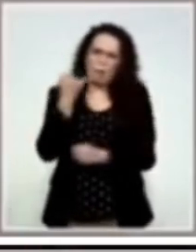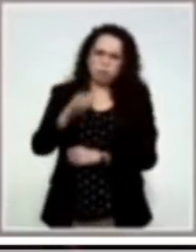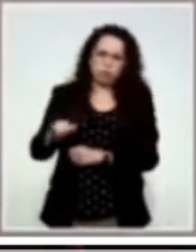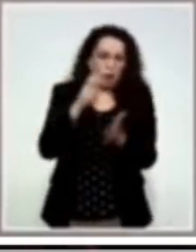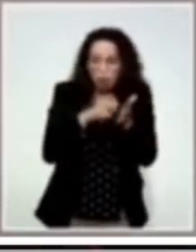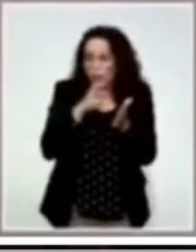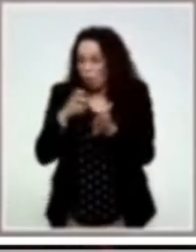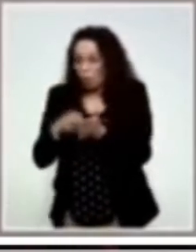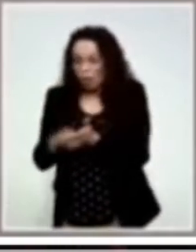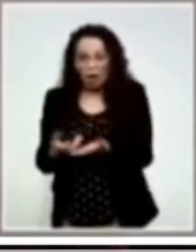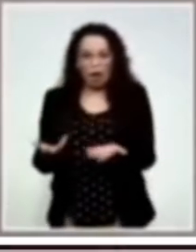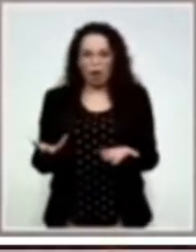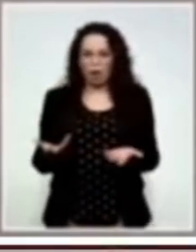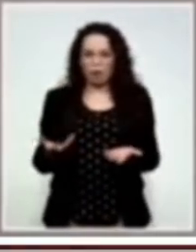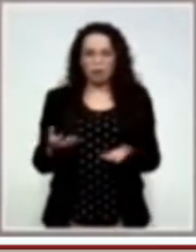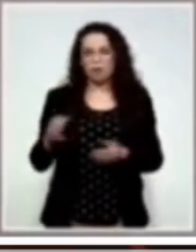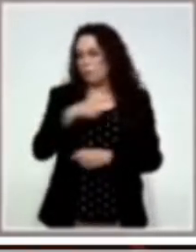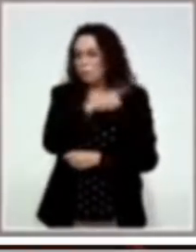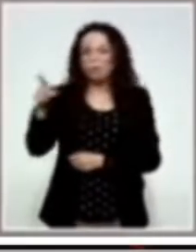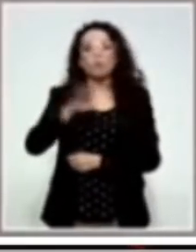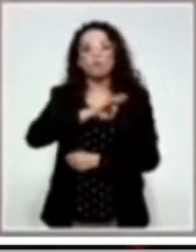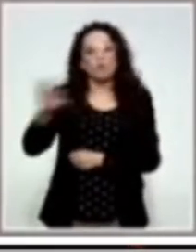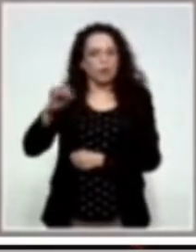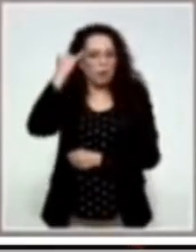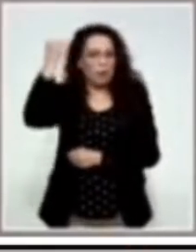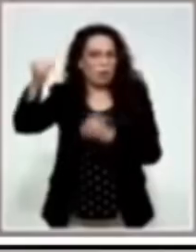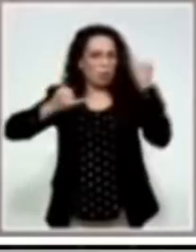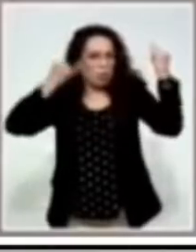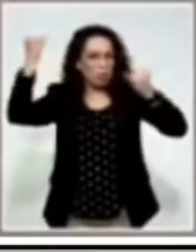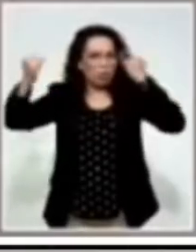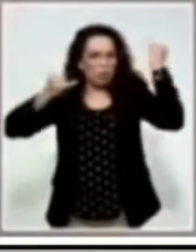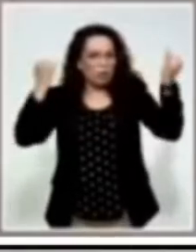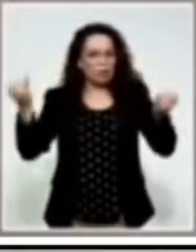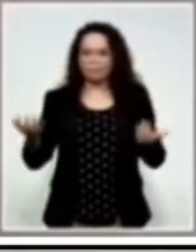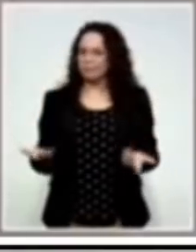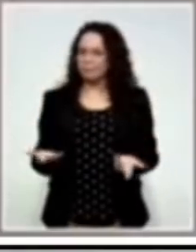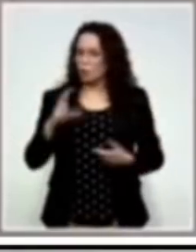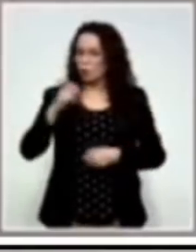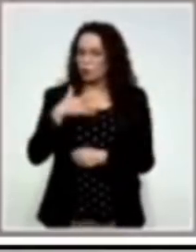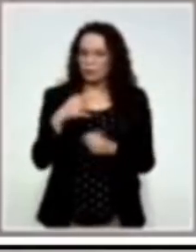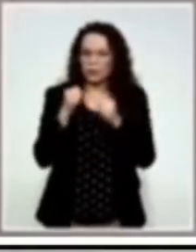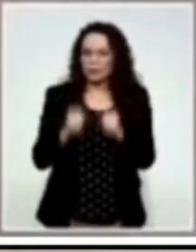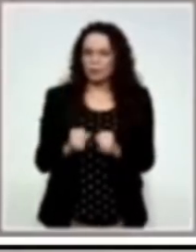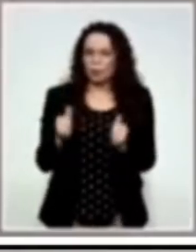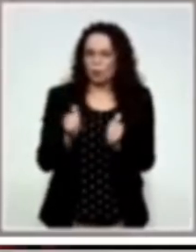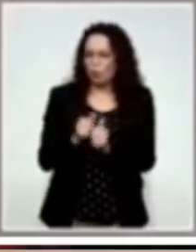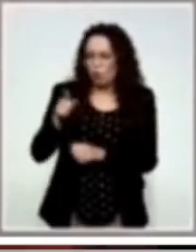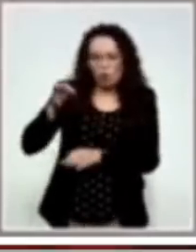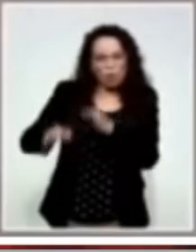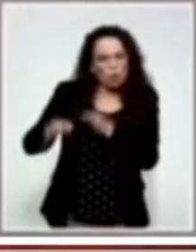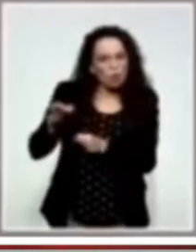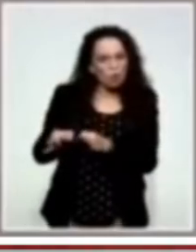Imagínense a lo que se prestaría, la inseguridad jurídica que esto generaría, la falta